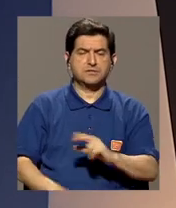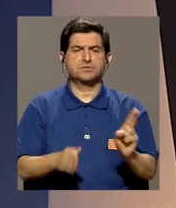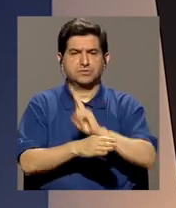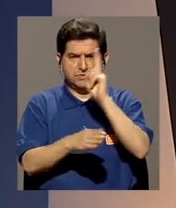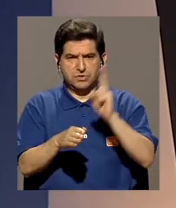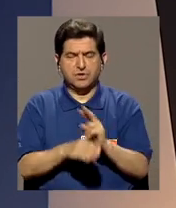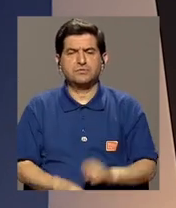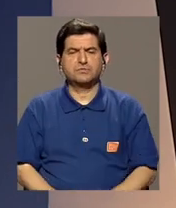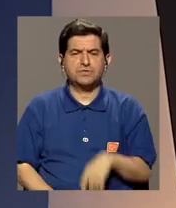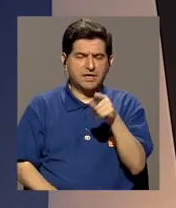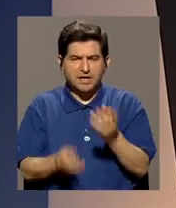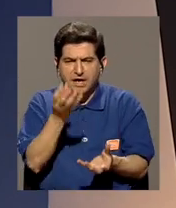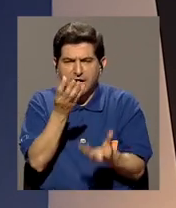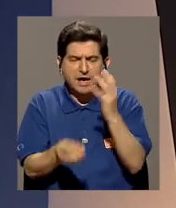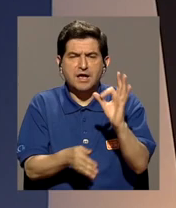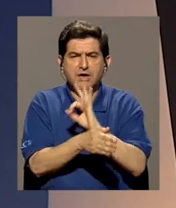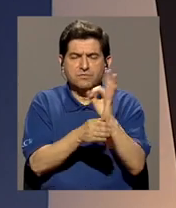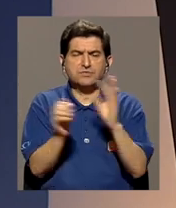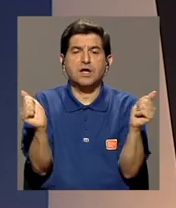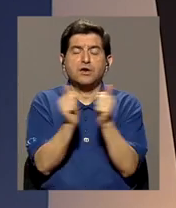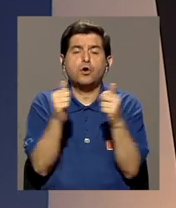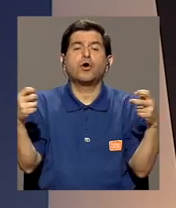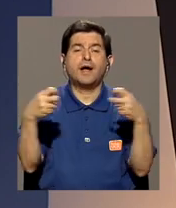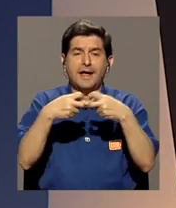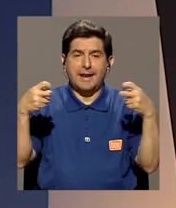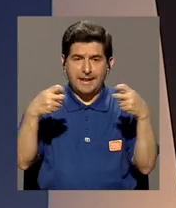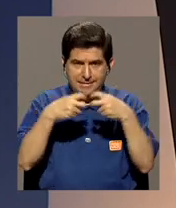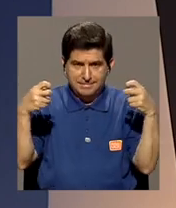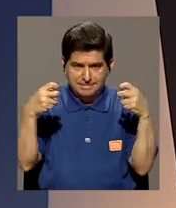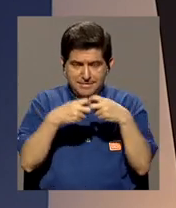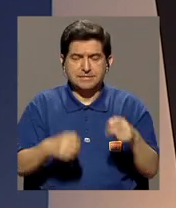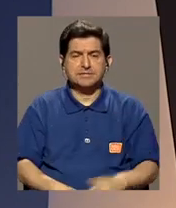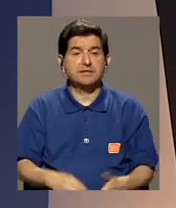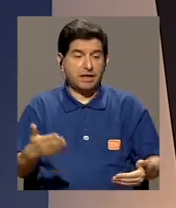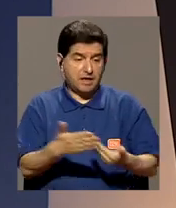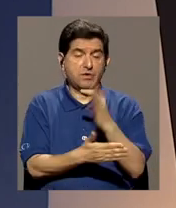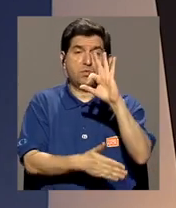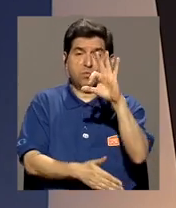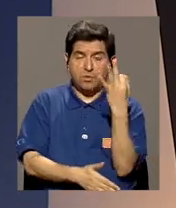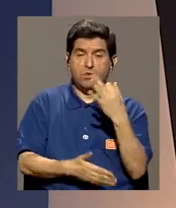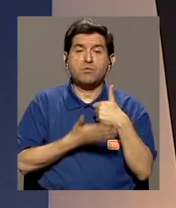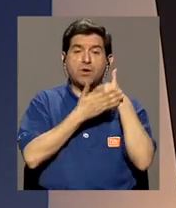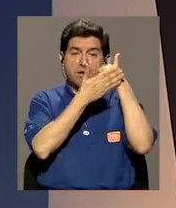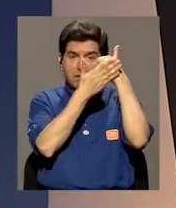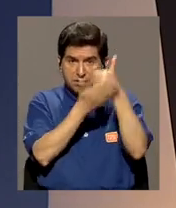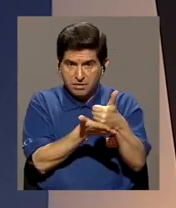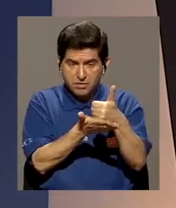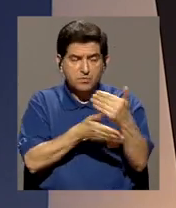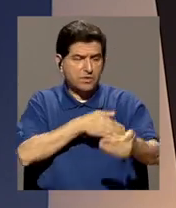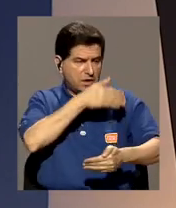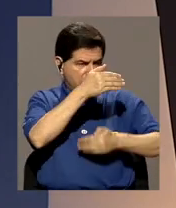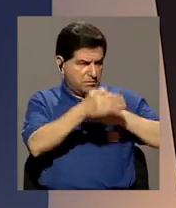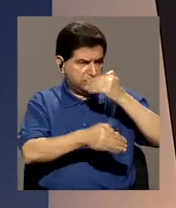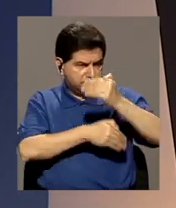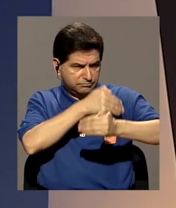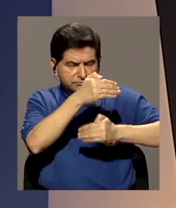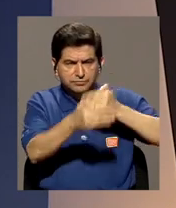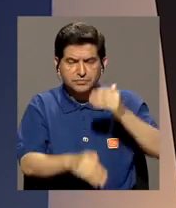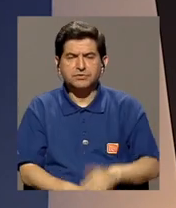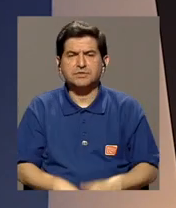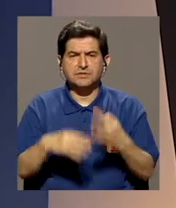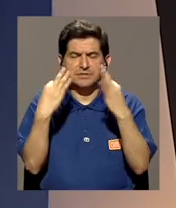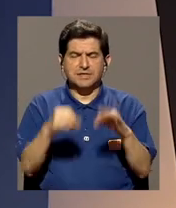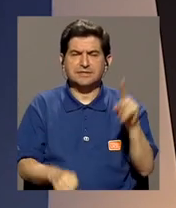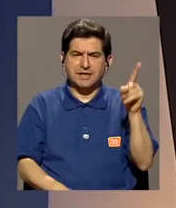utilizar por ejemplo calderas que funcionan con electricidad que son nuevas formas de ir contribuyendo en este proceso